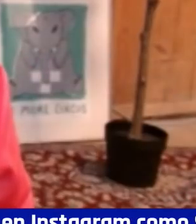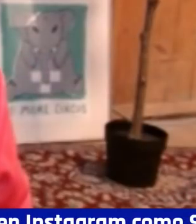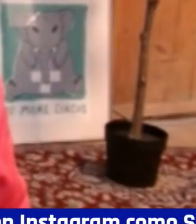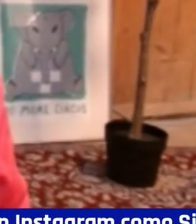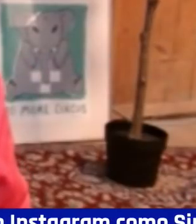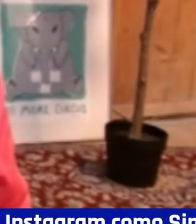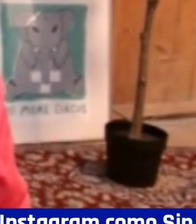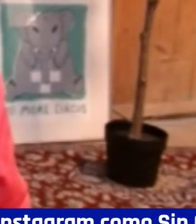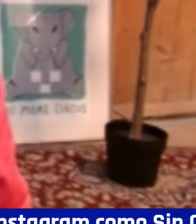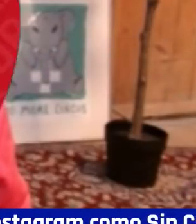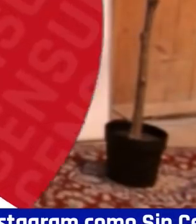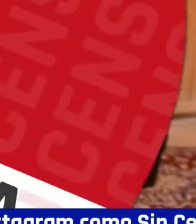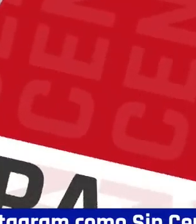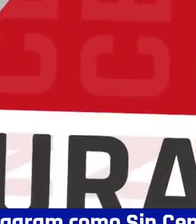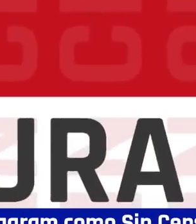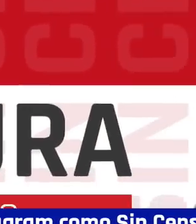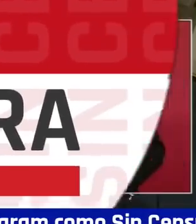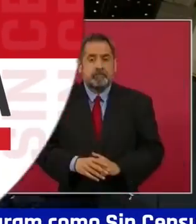Lodo López Dóriga.